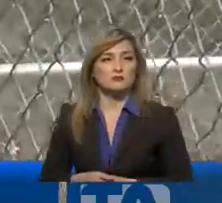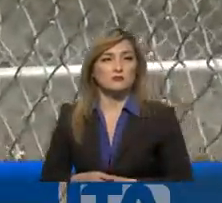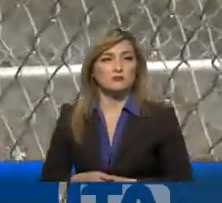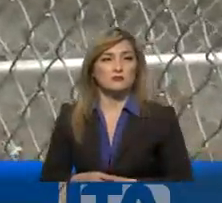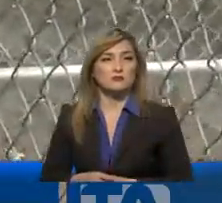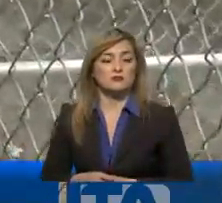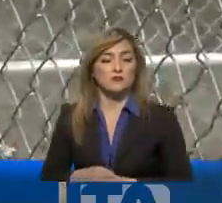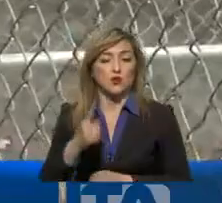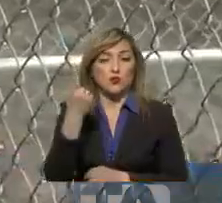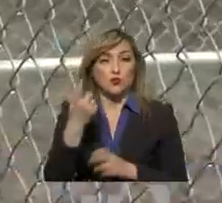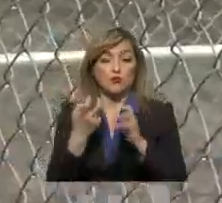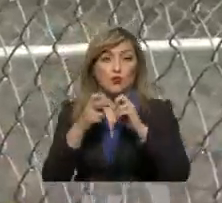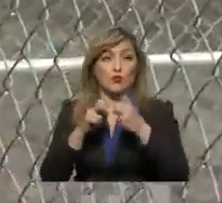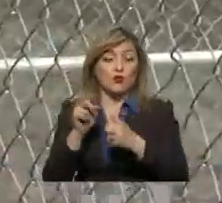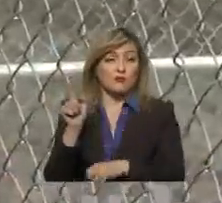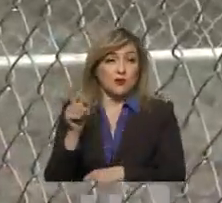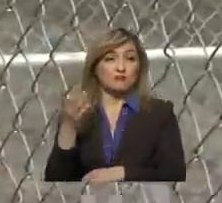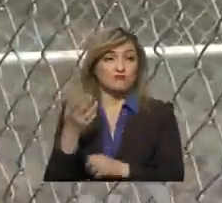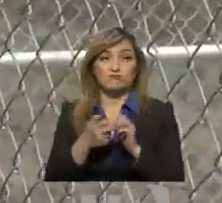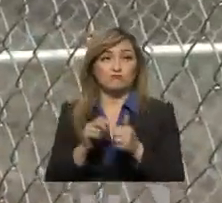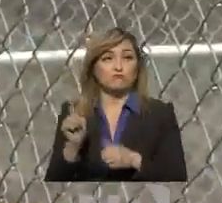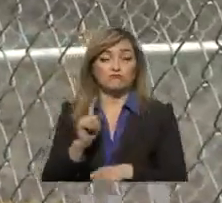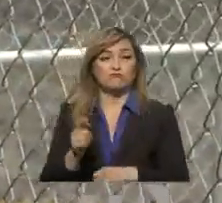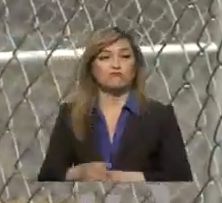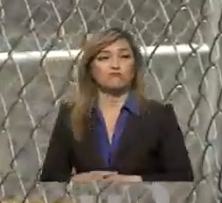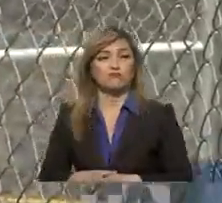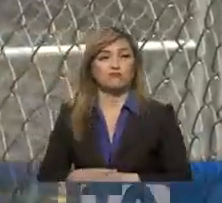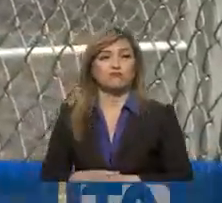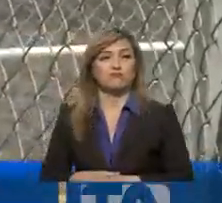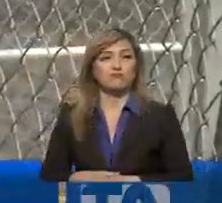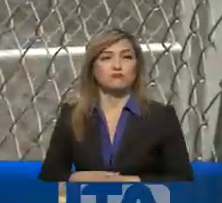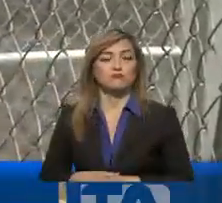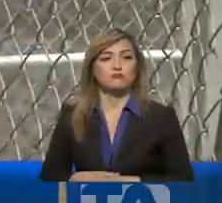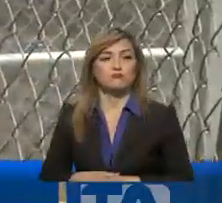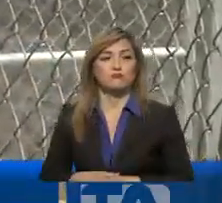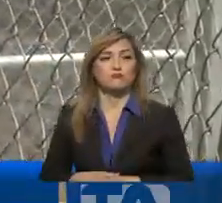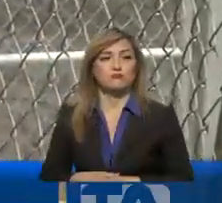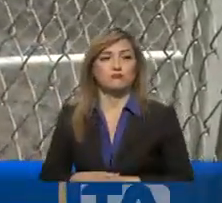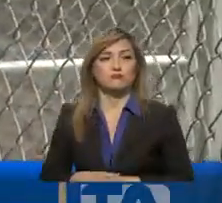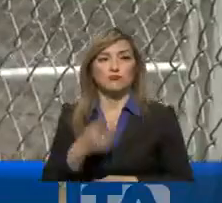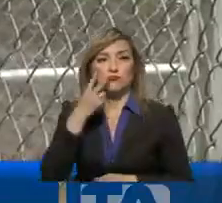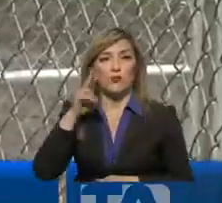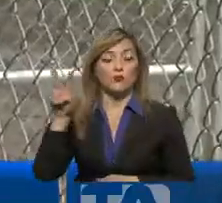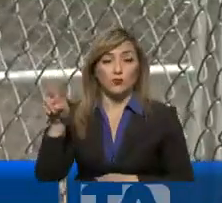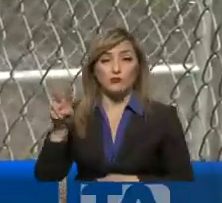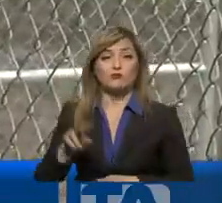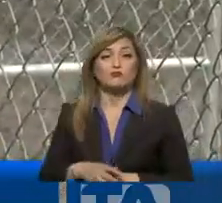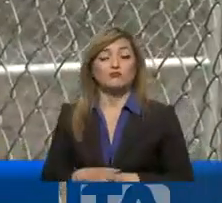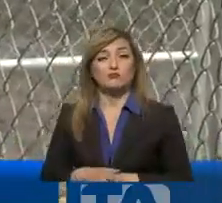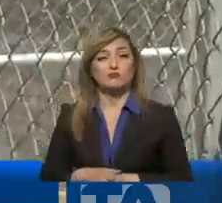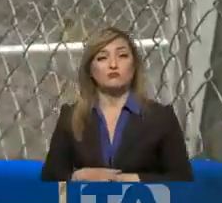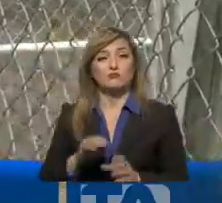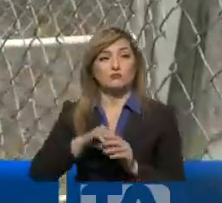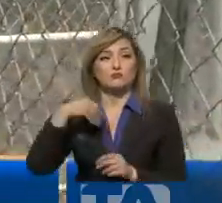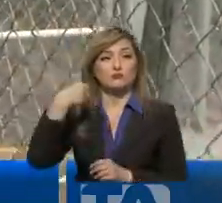único inconveniente que tienen los habitantes de aquí, de este sector. Como también podemos observar en las imágenes, la parte que está